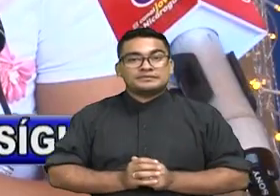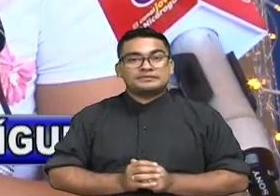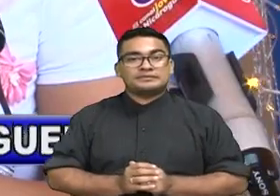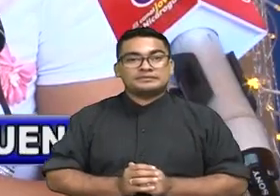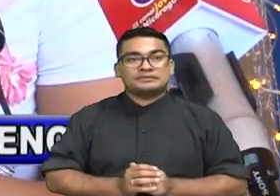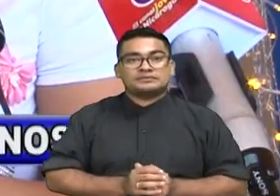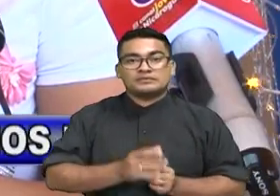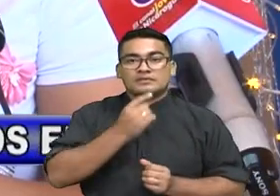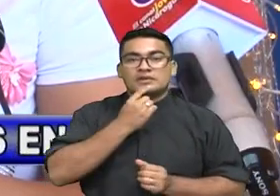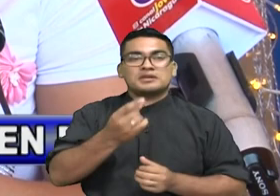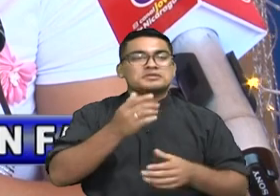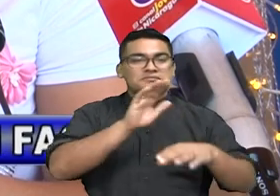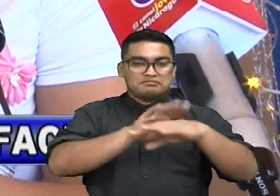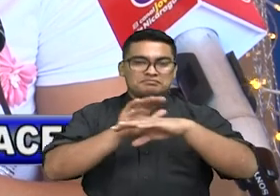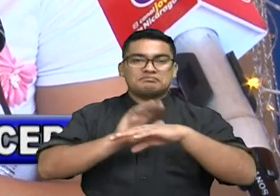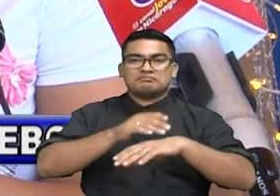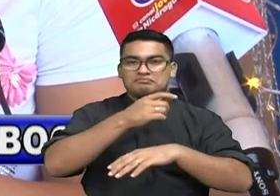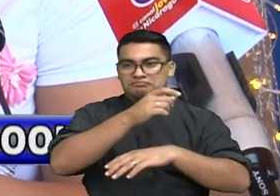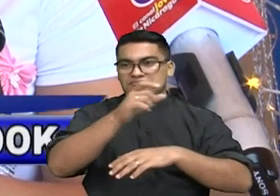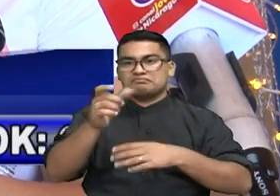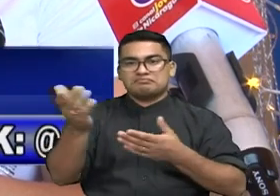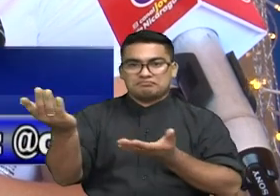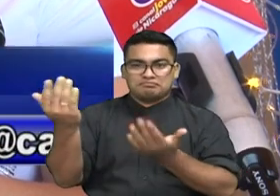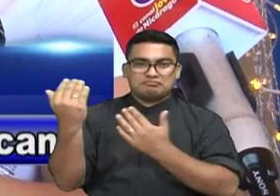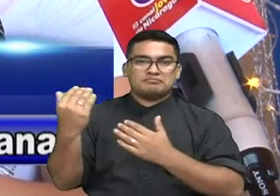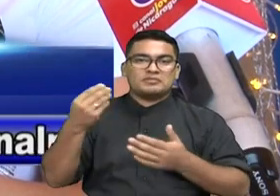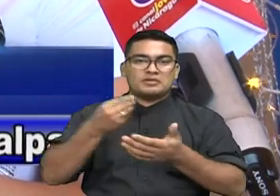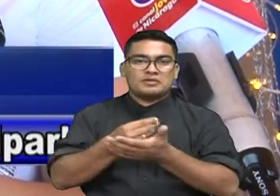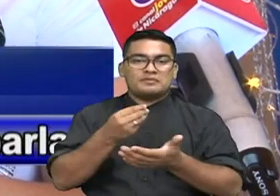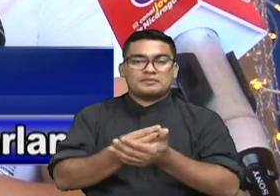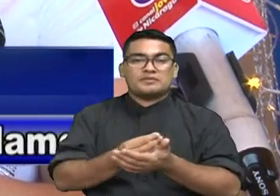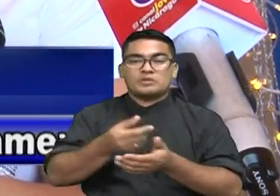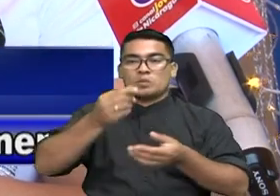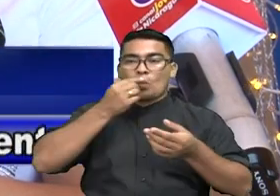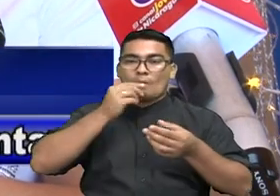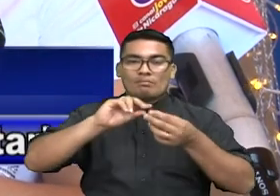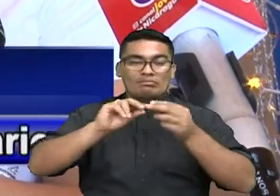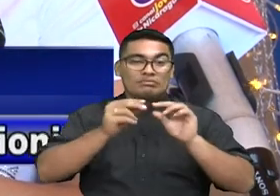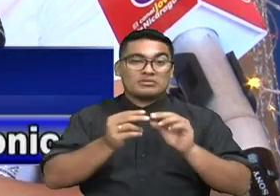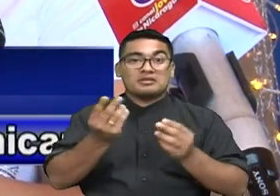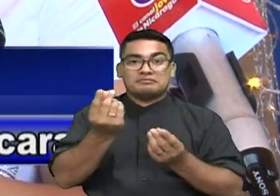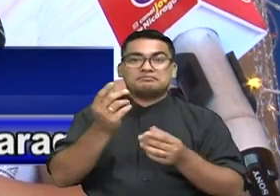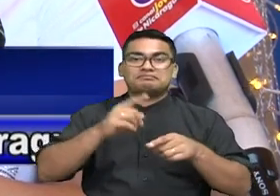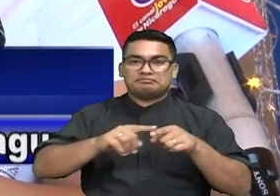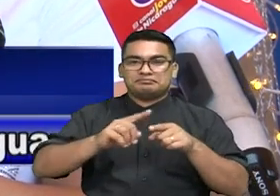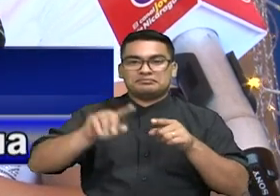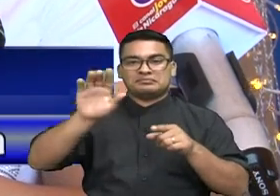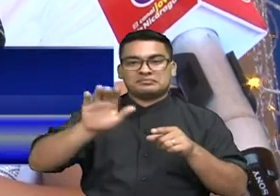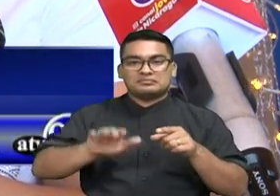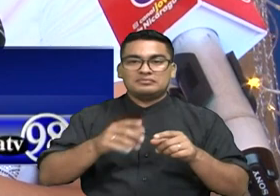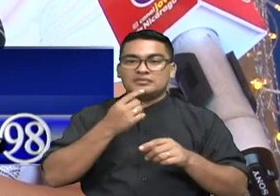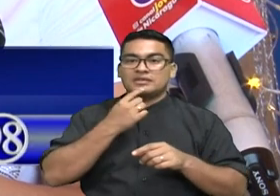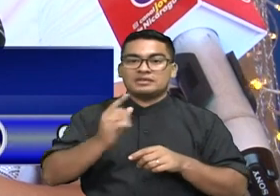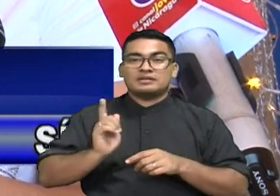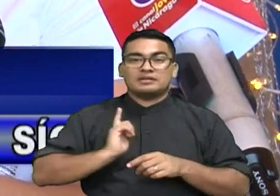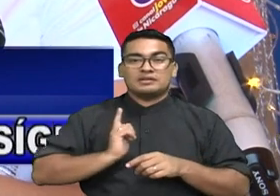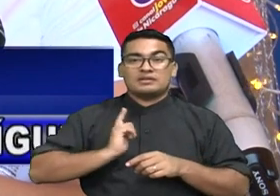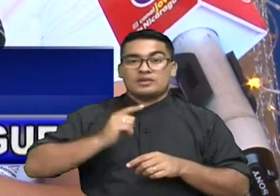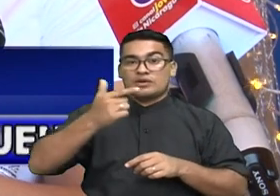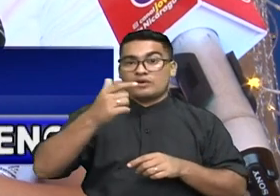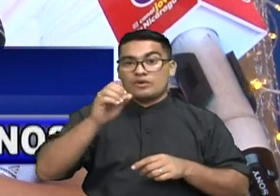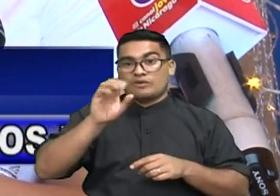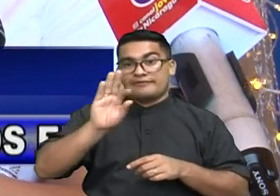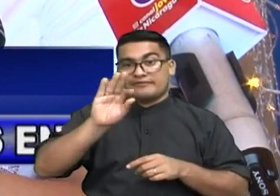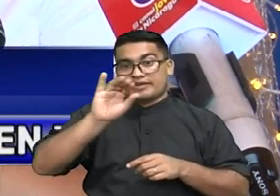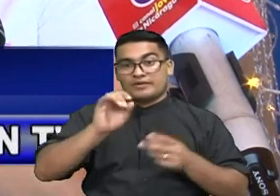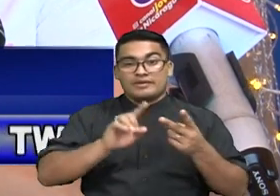Ahora les hago la invitación para que vengan a comprarnos los dulces, muy económico, por supuesto. Tenemos gofio,